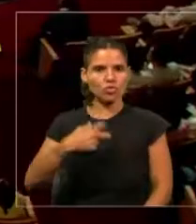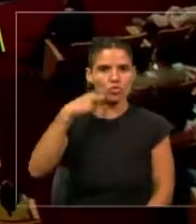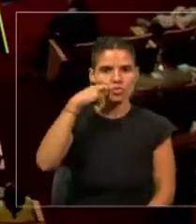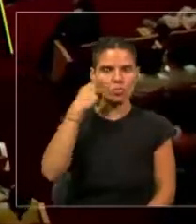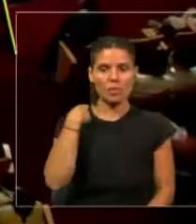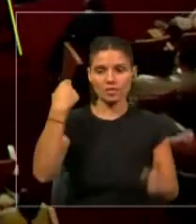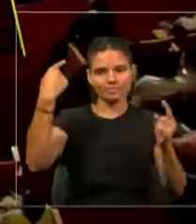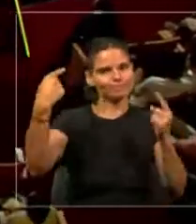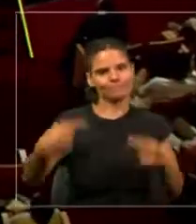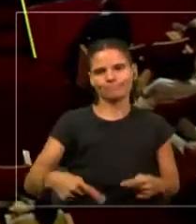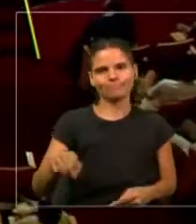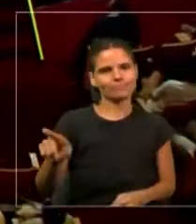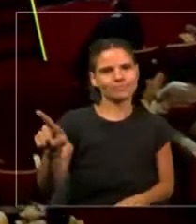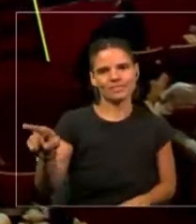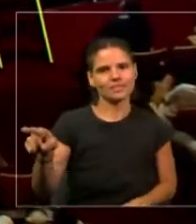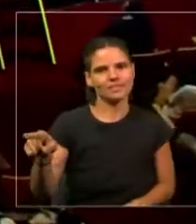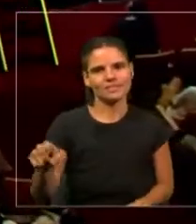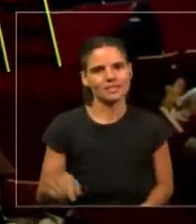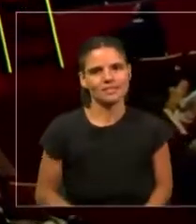radical.